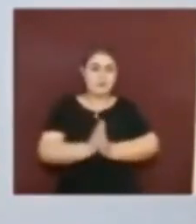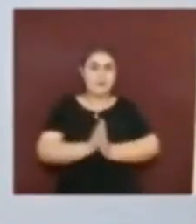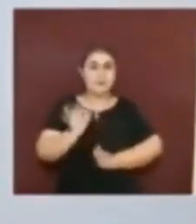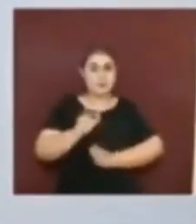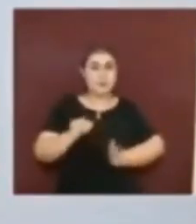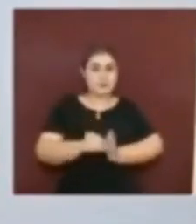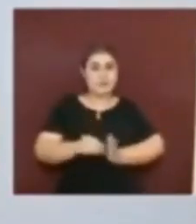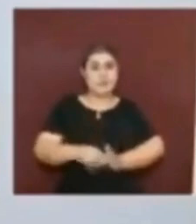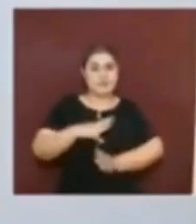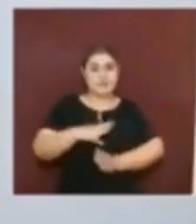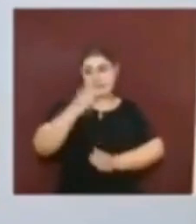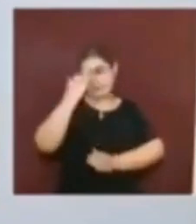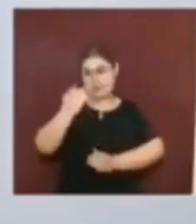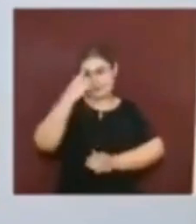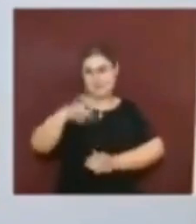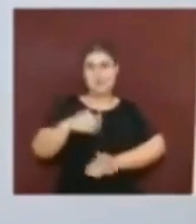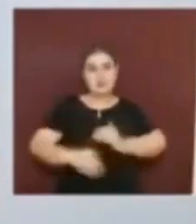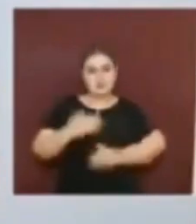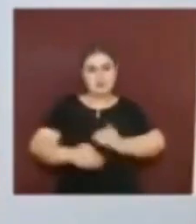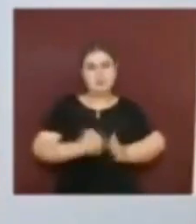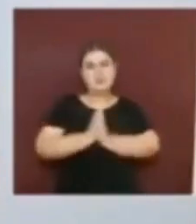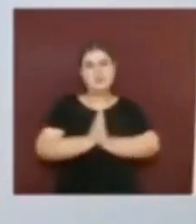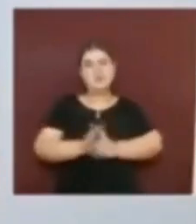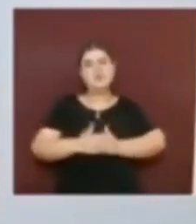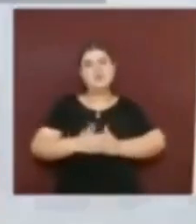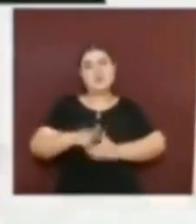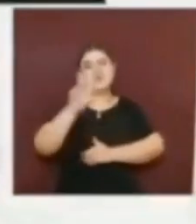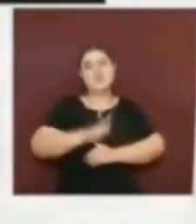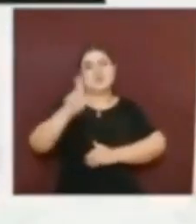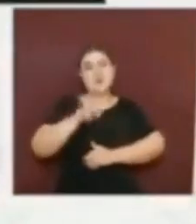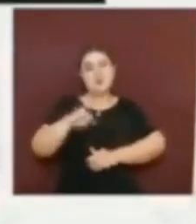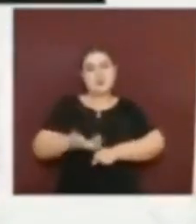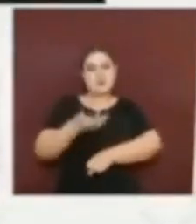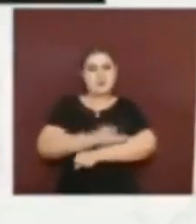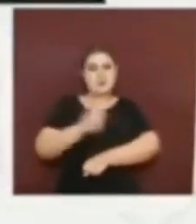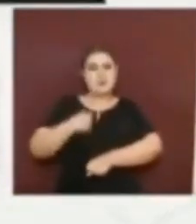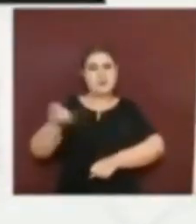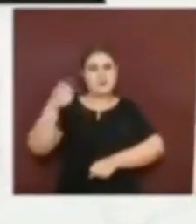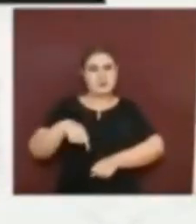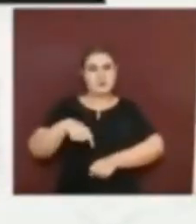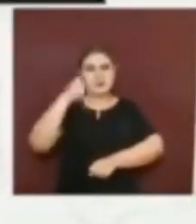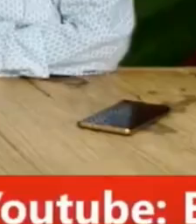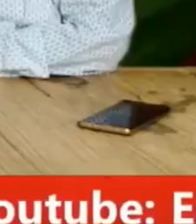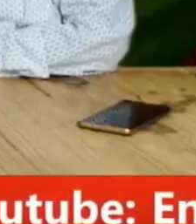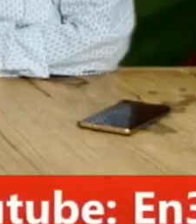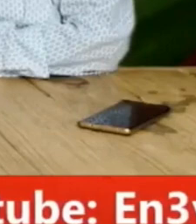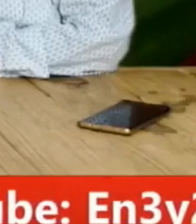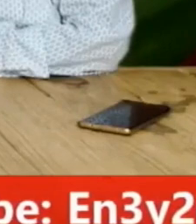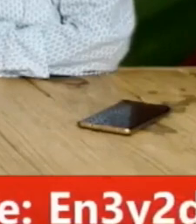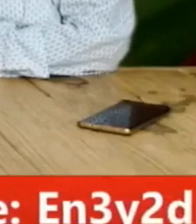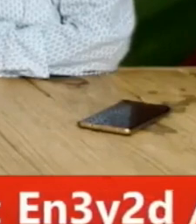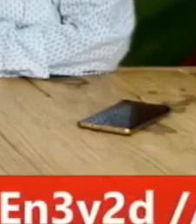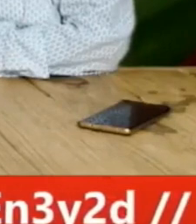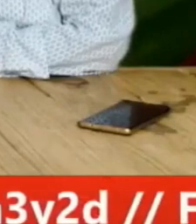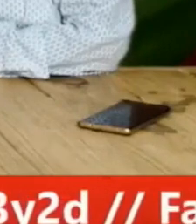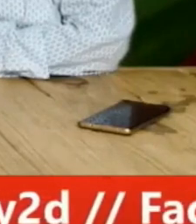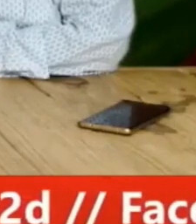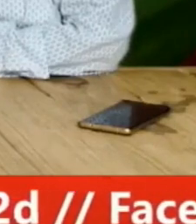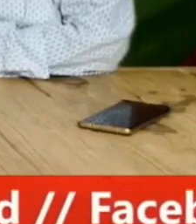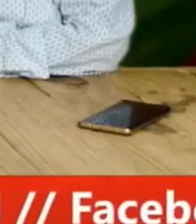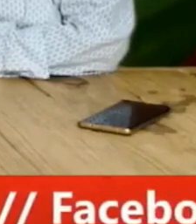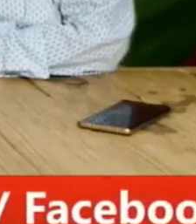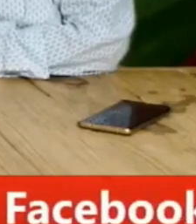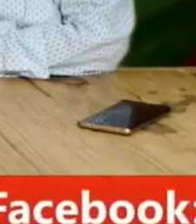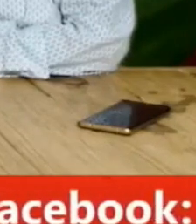que el próximo martes me acompañes aquí a dar la cara y presentamos un informe, los dos. Entonces, pues ahí